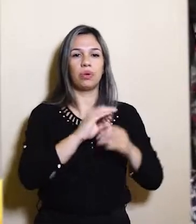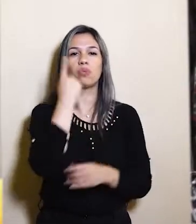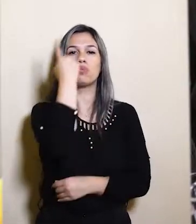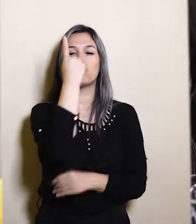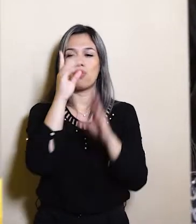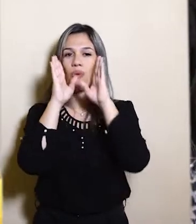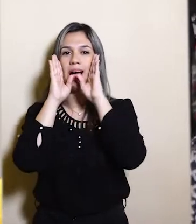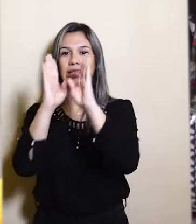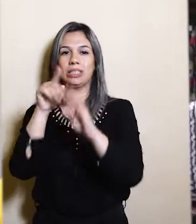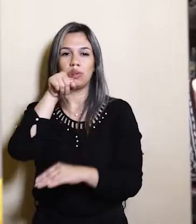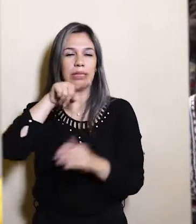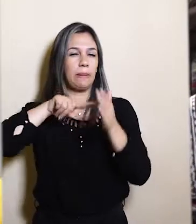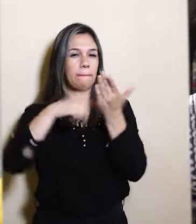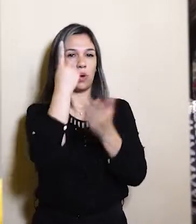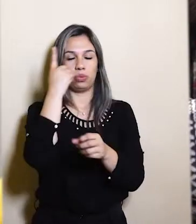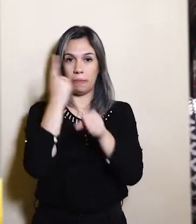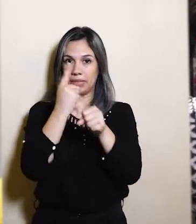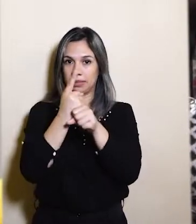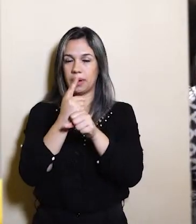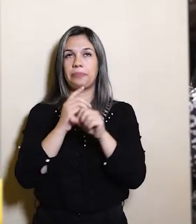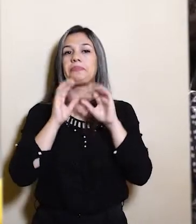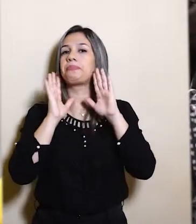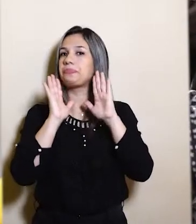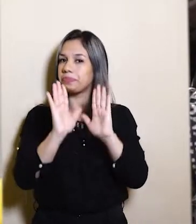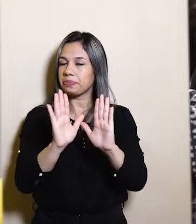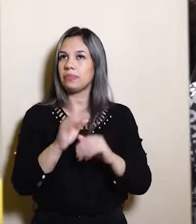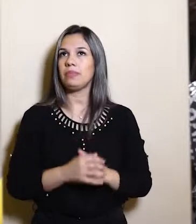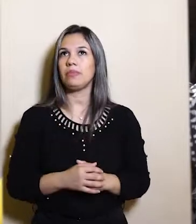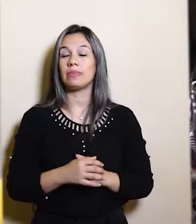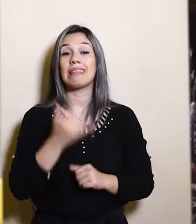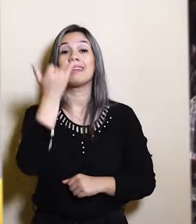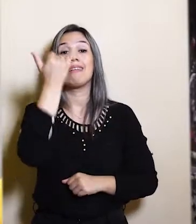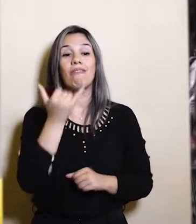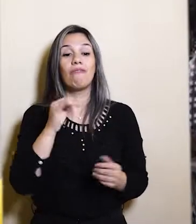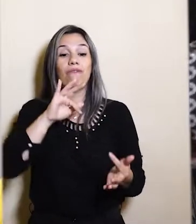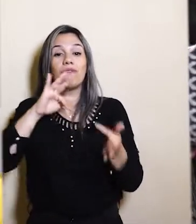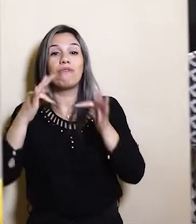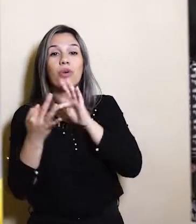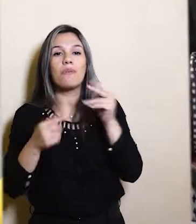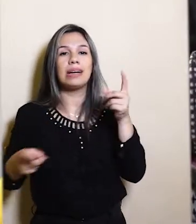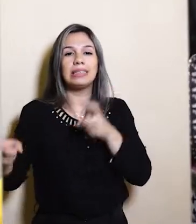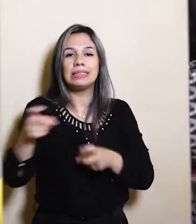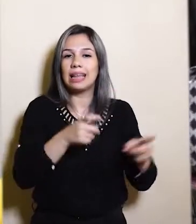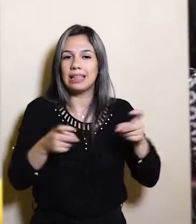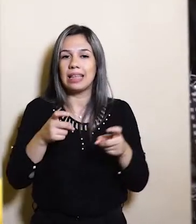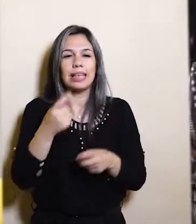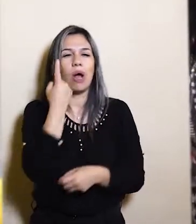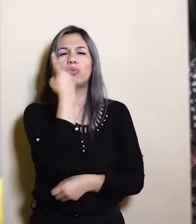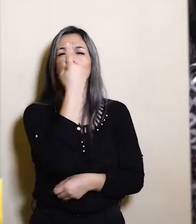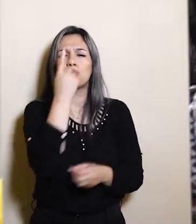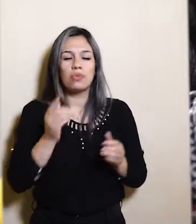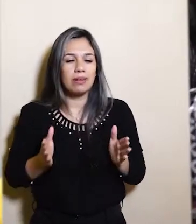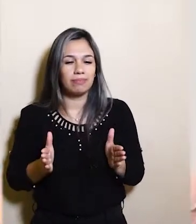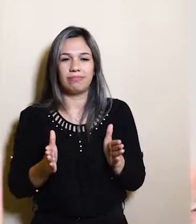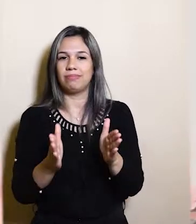como punto principal. Pero además también establece un mecanismo, un camino, ¿verdad?, de